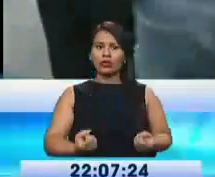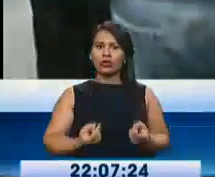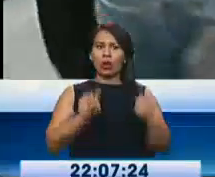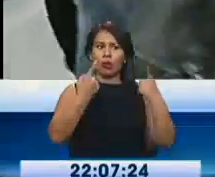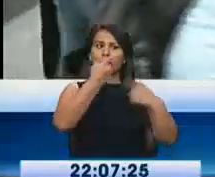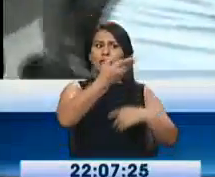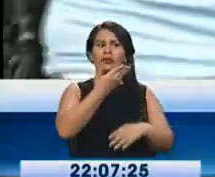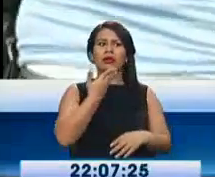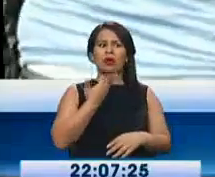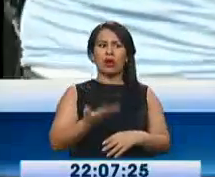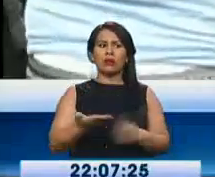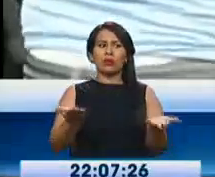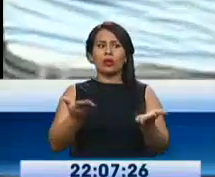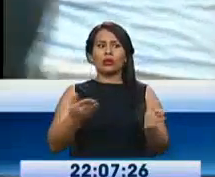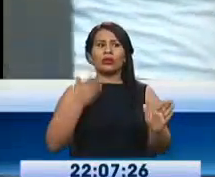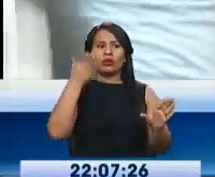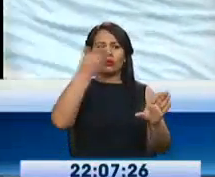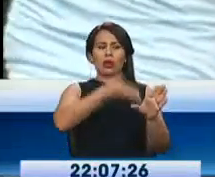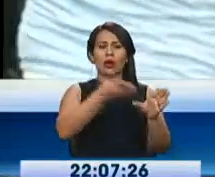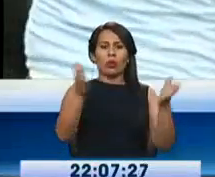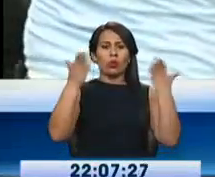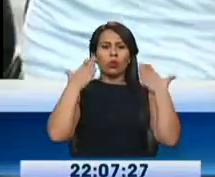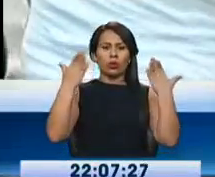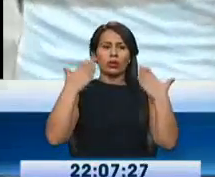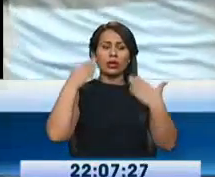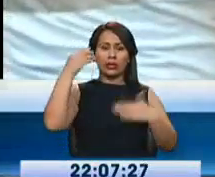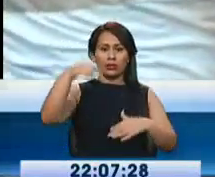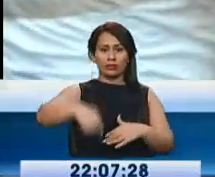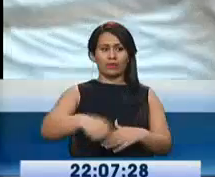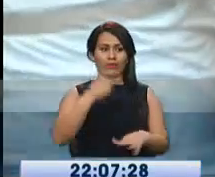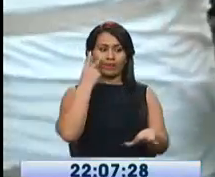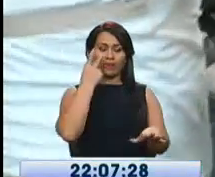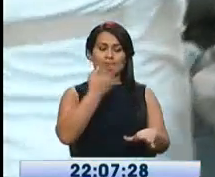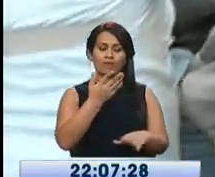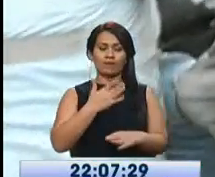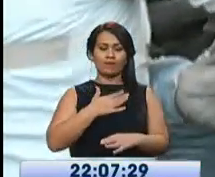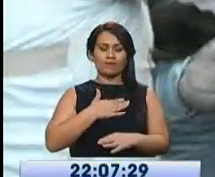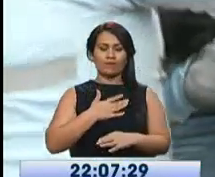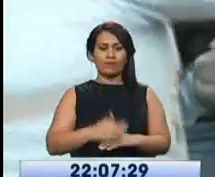del día y de la vía en el norte de Guayaquil. Informó Julio César Saona.